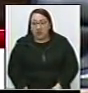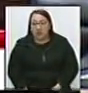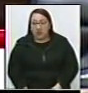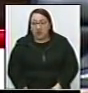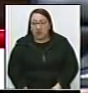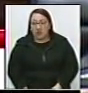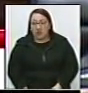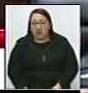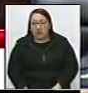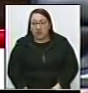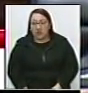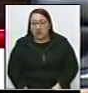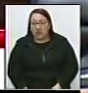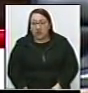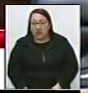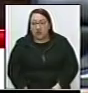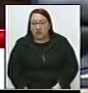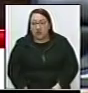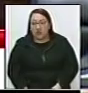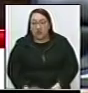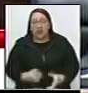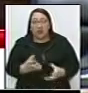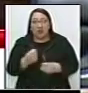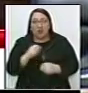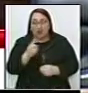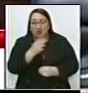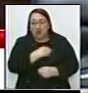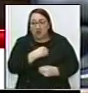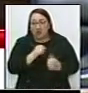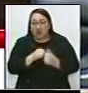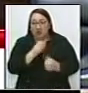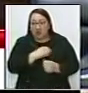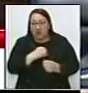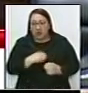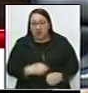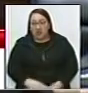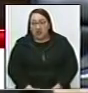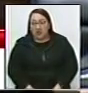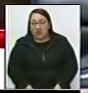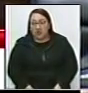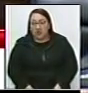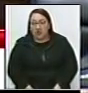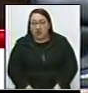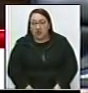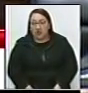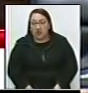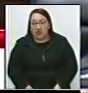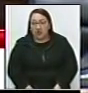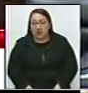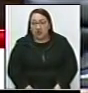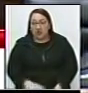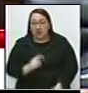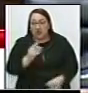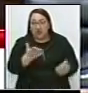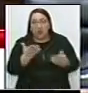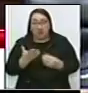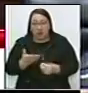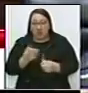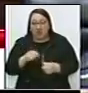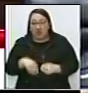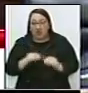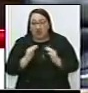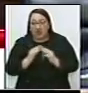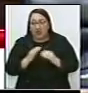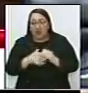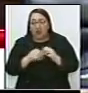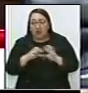recibir al premier con los ministros y ellos han sido bienvenidos a esta, la Casa